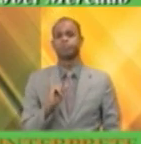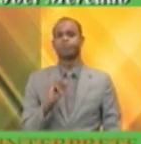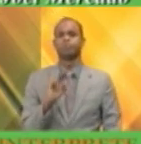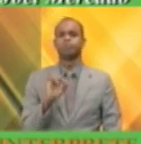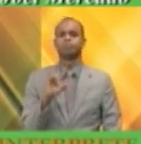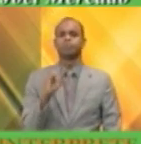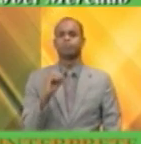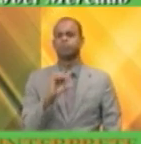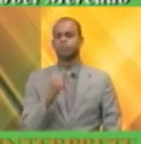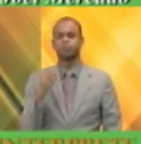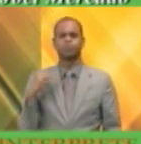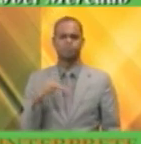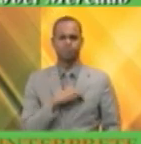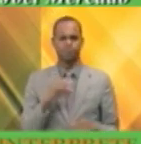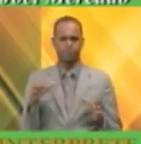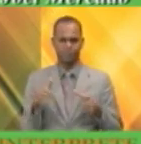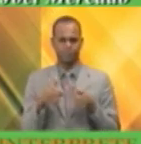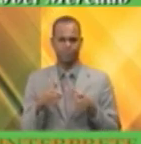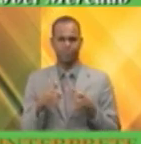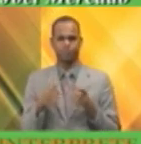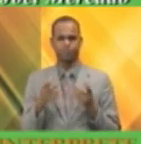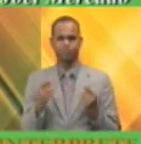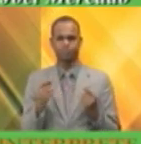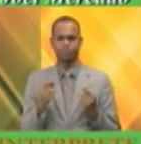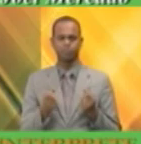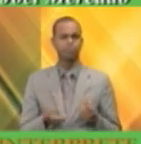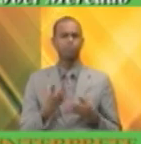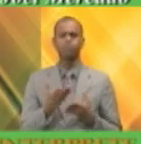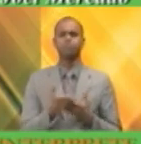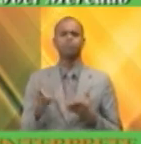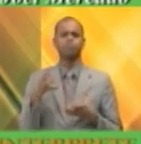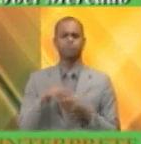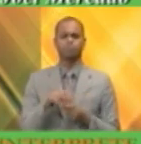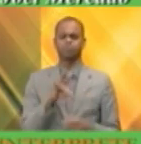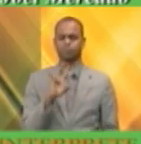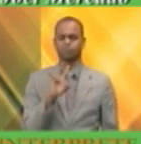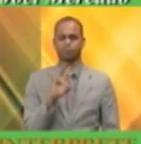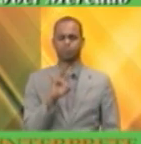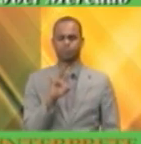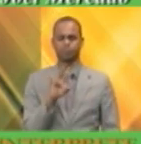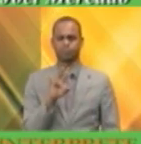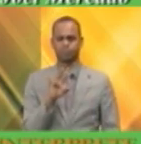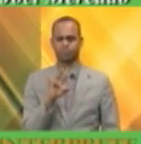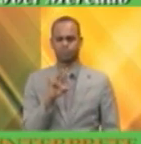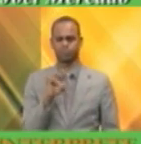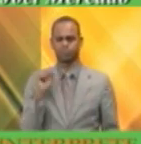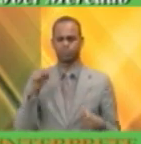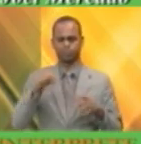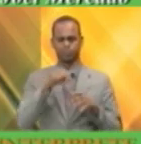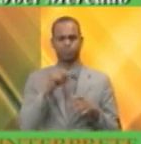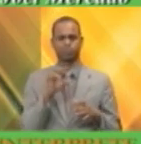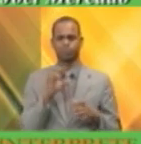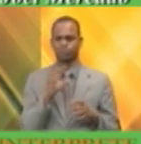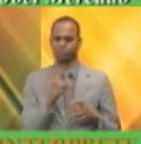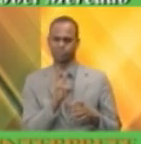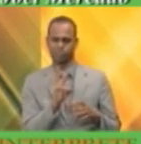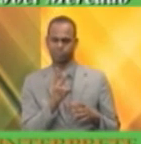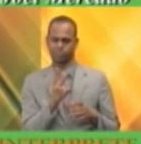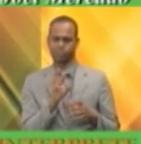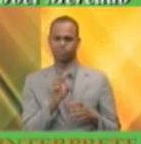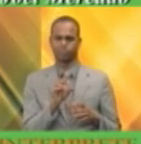los demás miembros del Comité Ejecutivo. ¿Cuántos son ustedes en el Comité Ejecutivo? Siete. El comité son seis porque el año